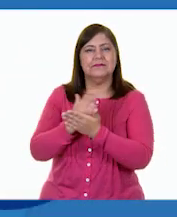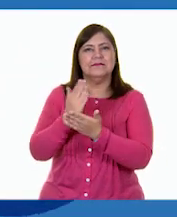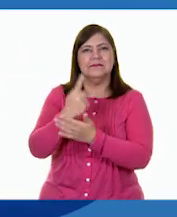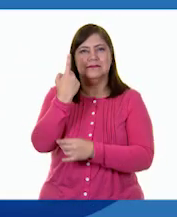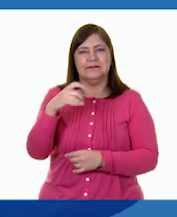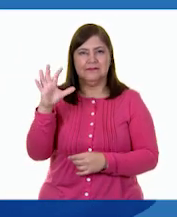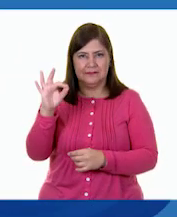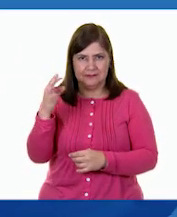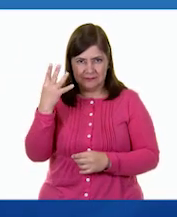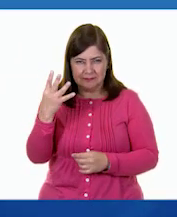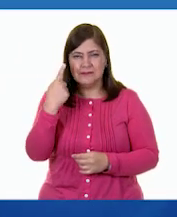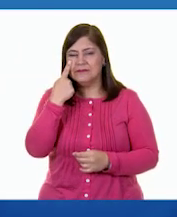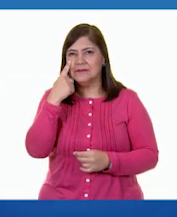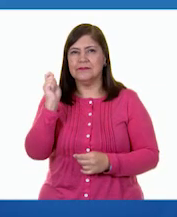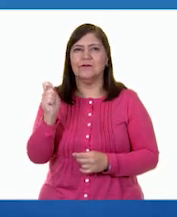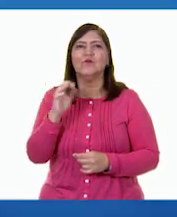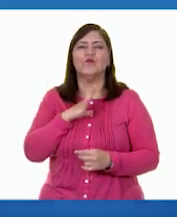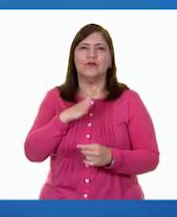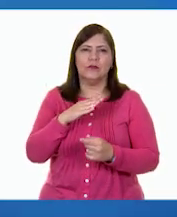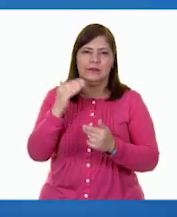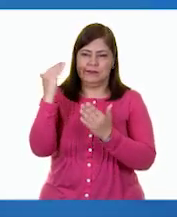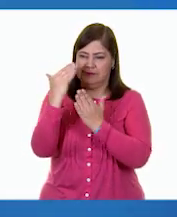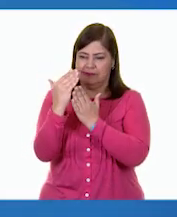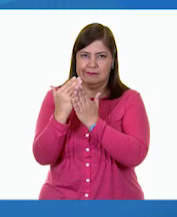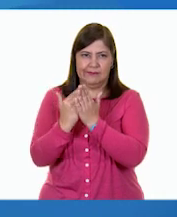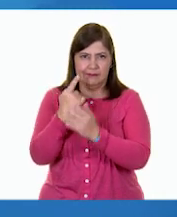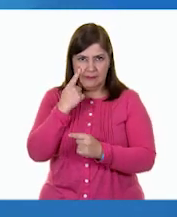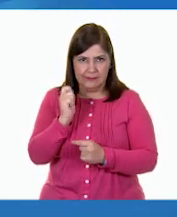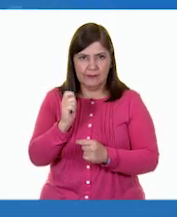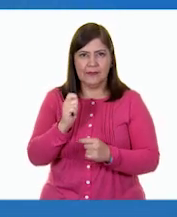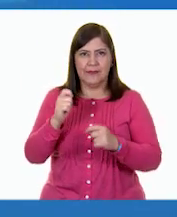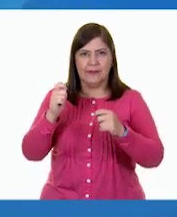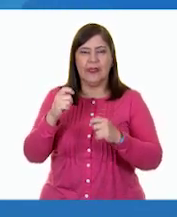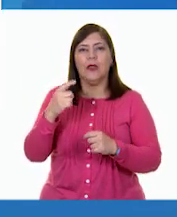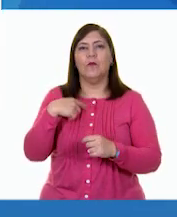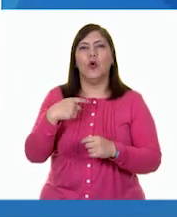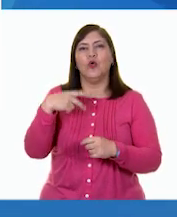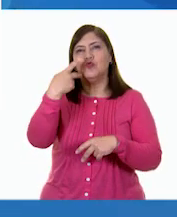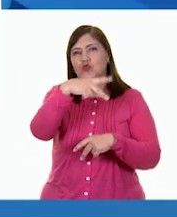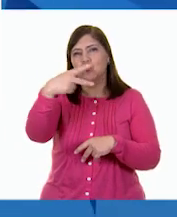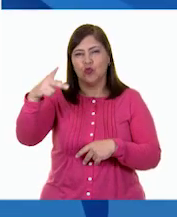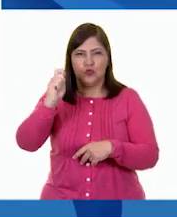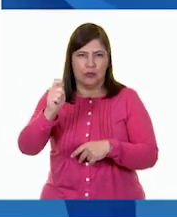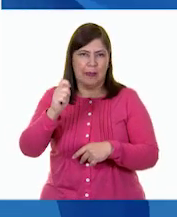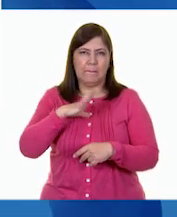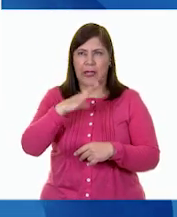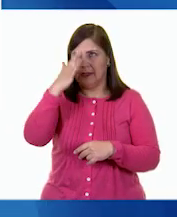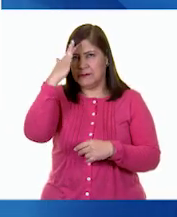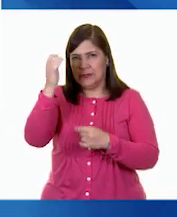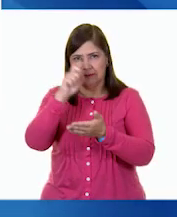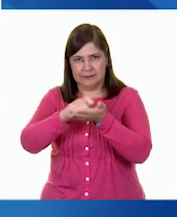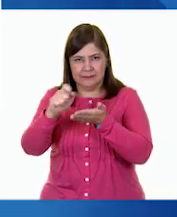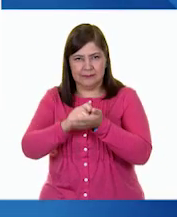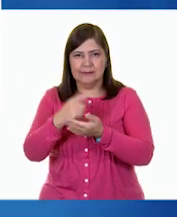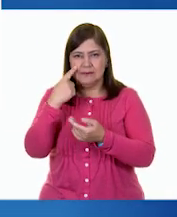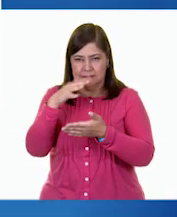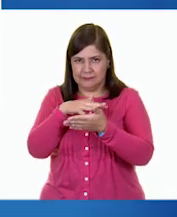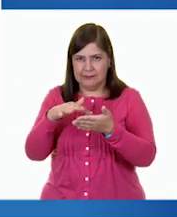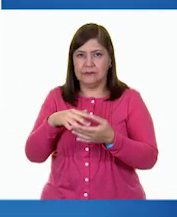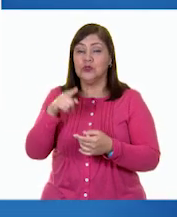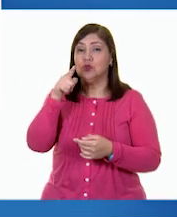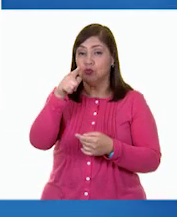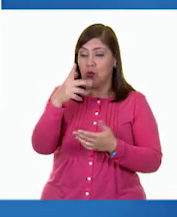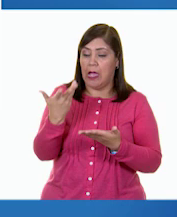144 y seguimos los pasos. Ahí donde dice tus propias adivinanzas. Te lo voy a leer. Ajá. Escribe